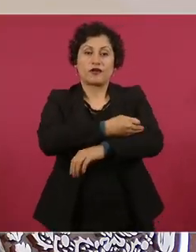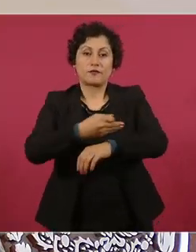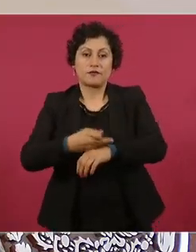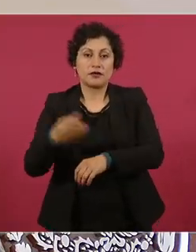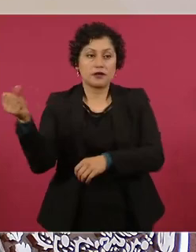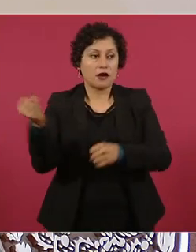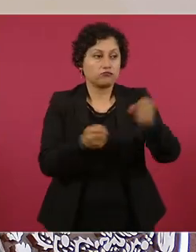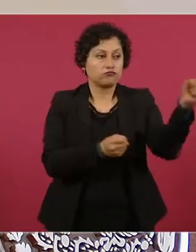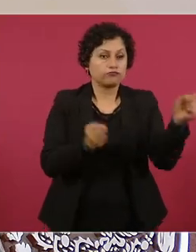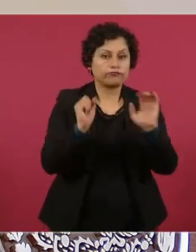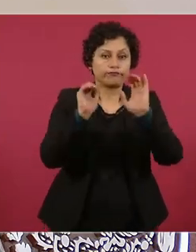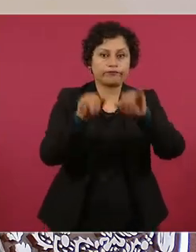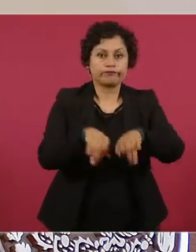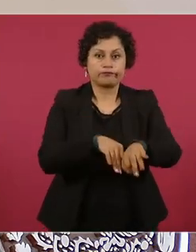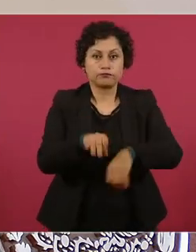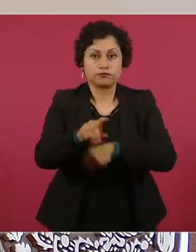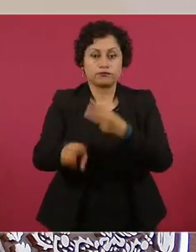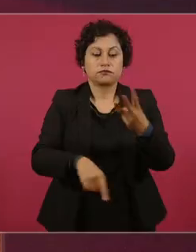fraudes,